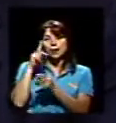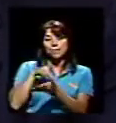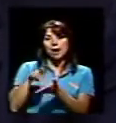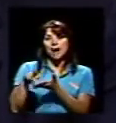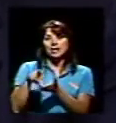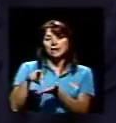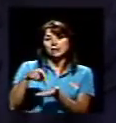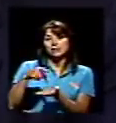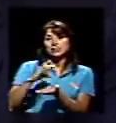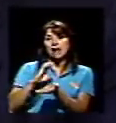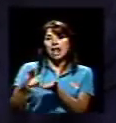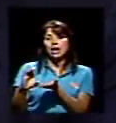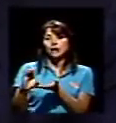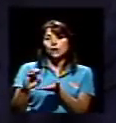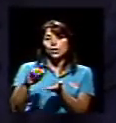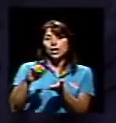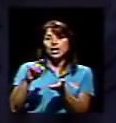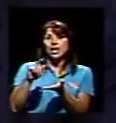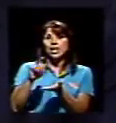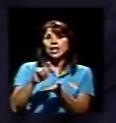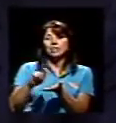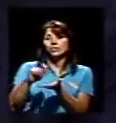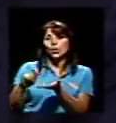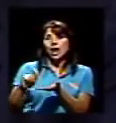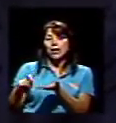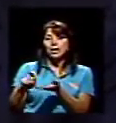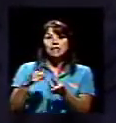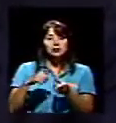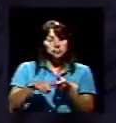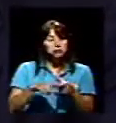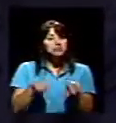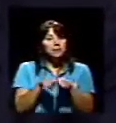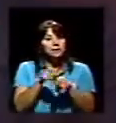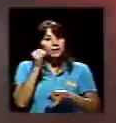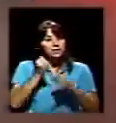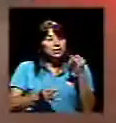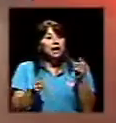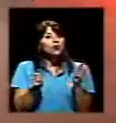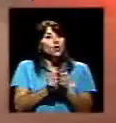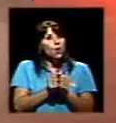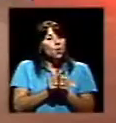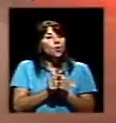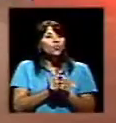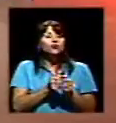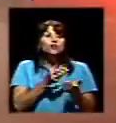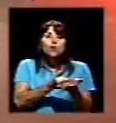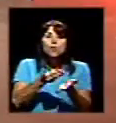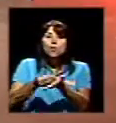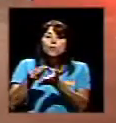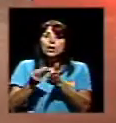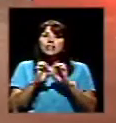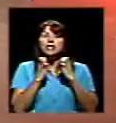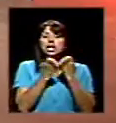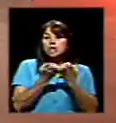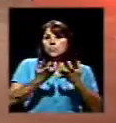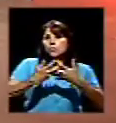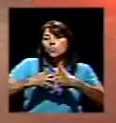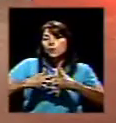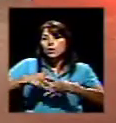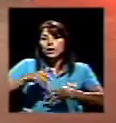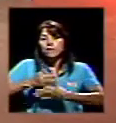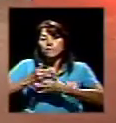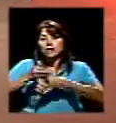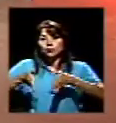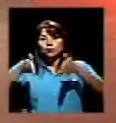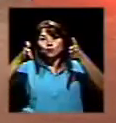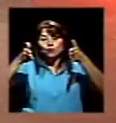Y se va a cerrar también con un incremento en la inversión en infraestructura, equipo y mantenimiento importante. Y el presupuesto del otro año, 2014,